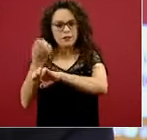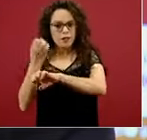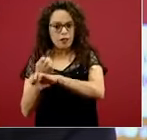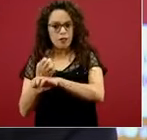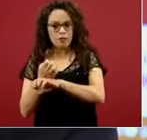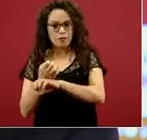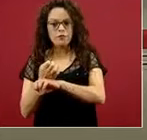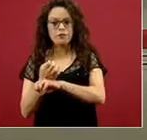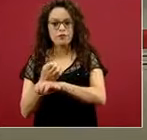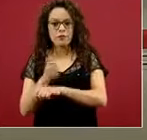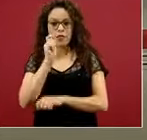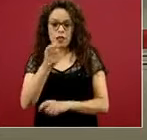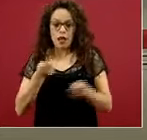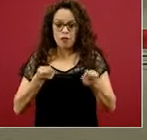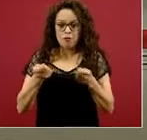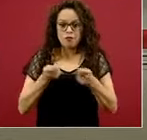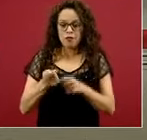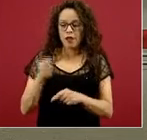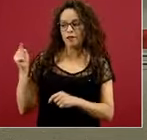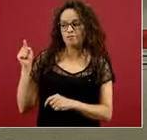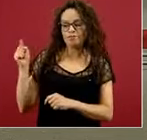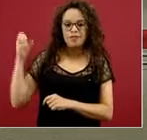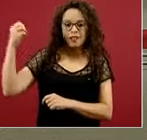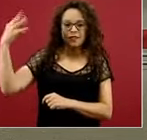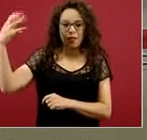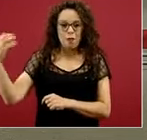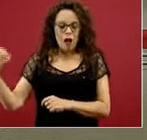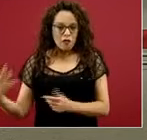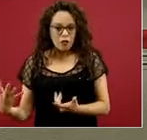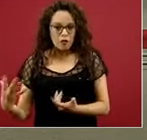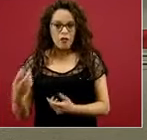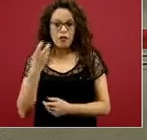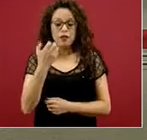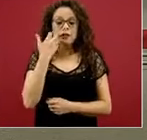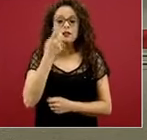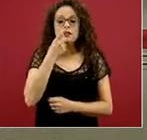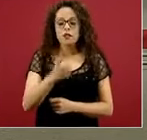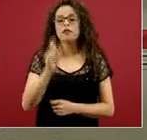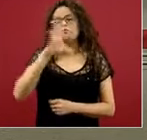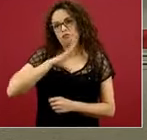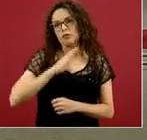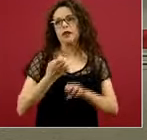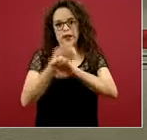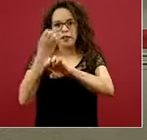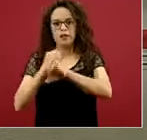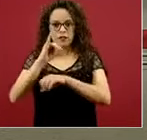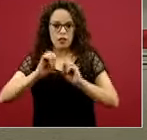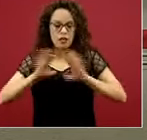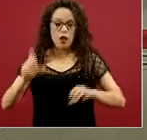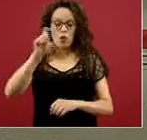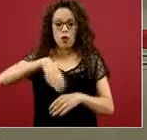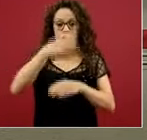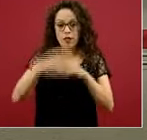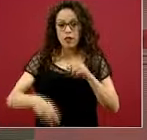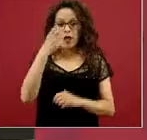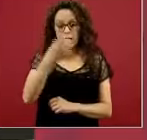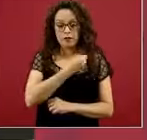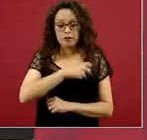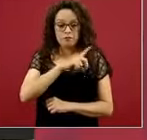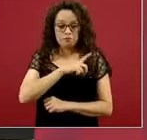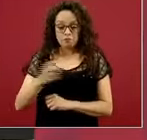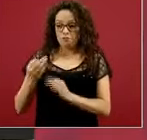por el semáforo. Y cuando uno dice esto, lo que quiere decir es que si existen estados, es más, cuando se terminó la jornada de sana distancia,